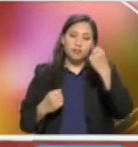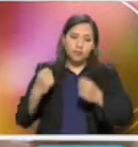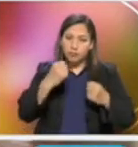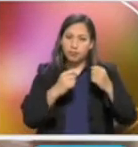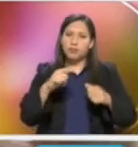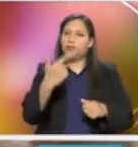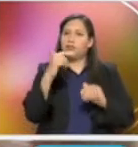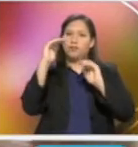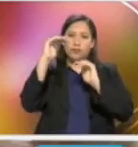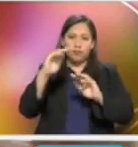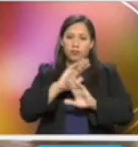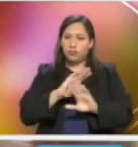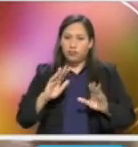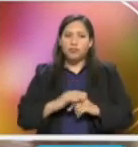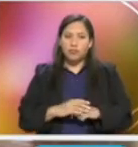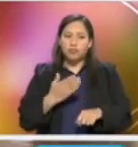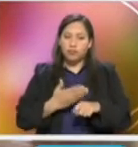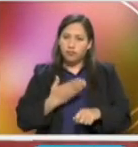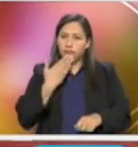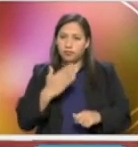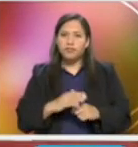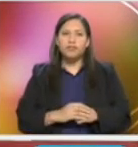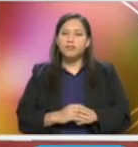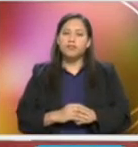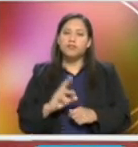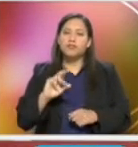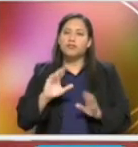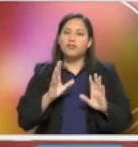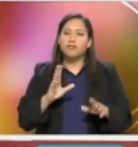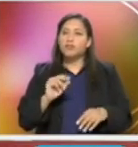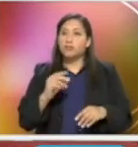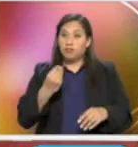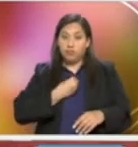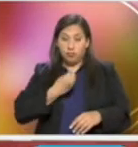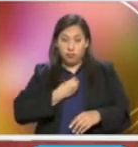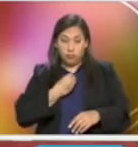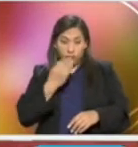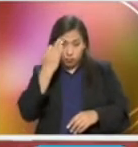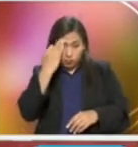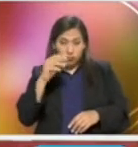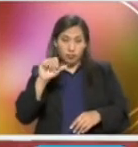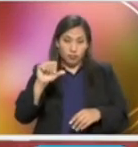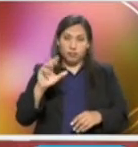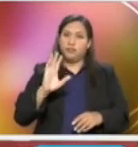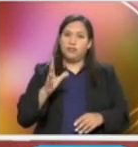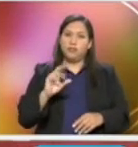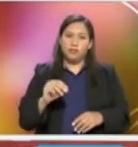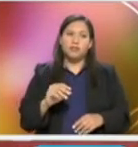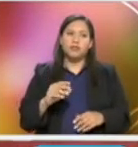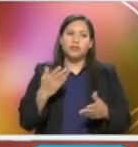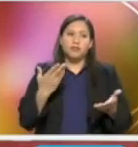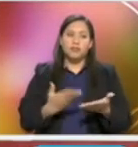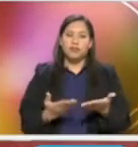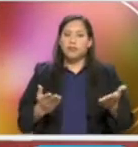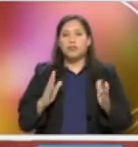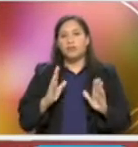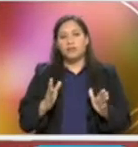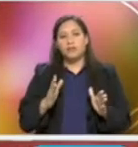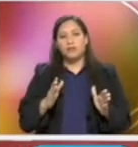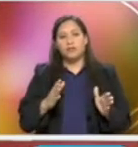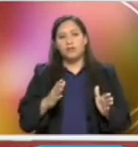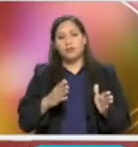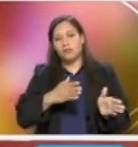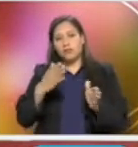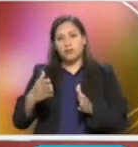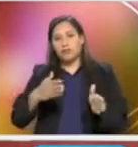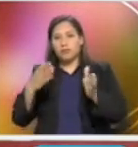muy bien. Sí. Y ya no hay tanta, pues bueno, afortunadamente ya no existen estas cosas de la segregación